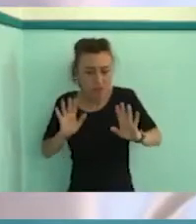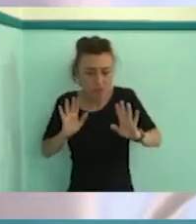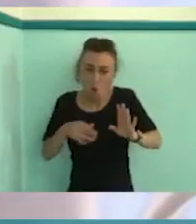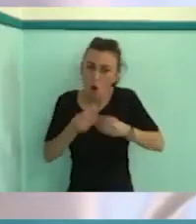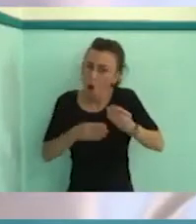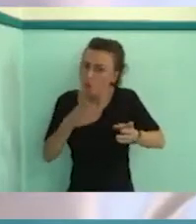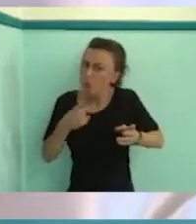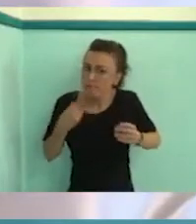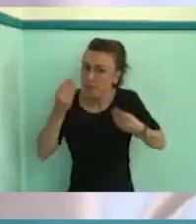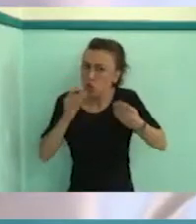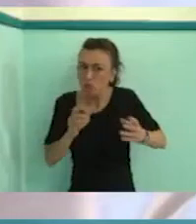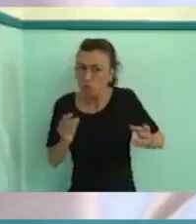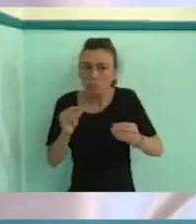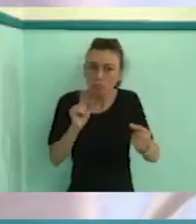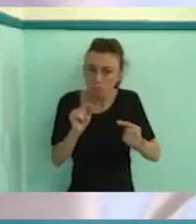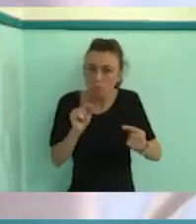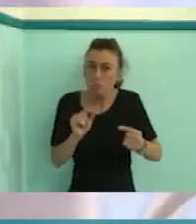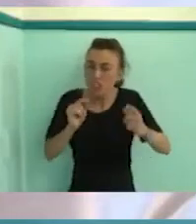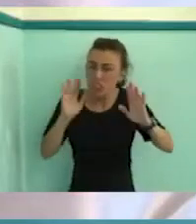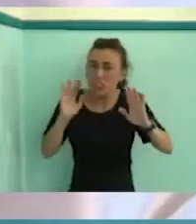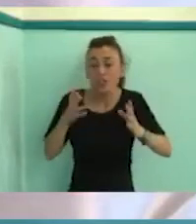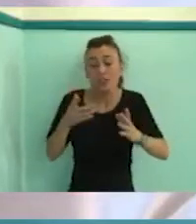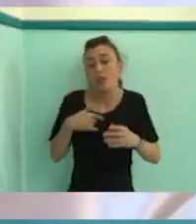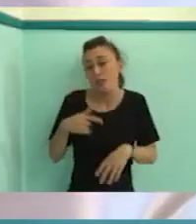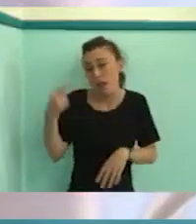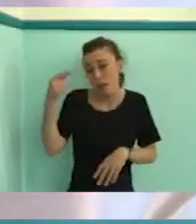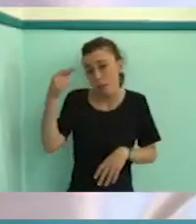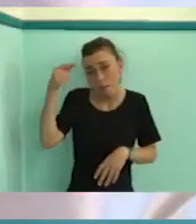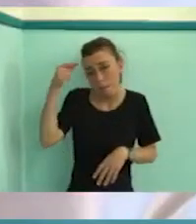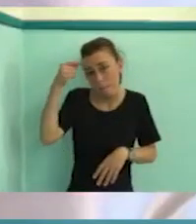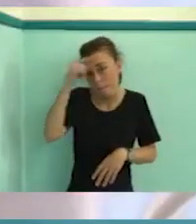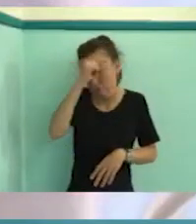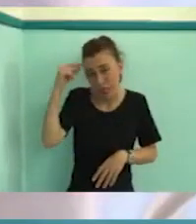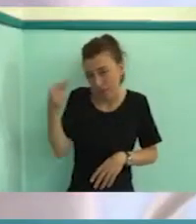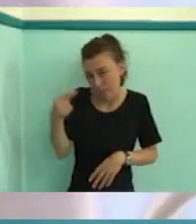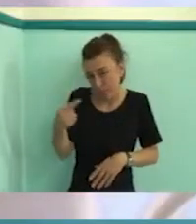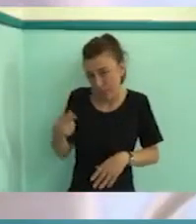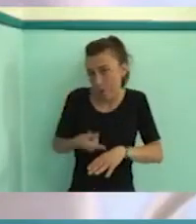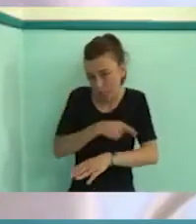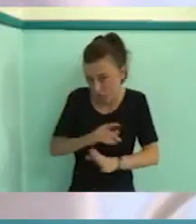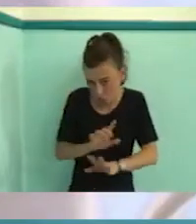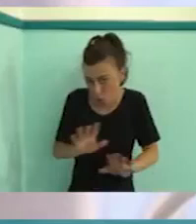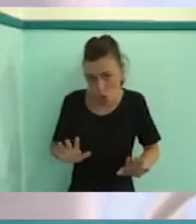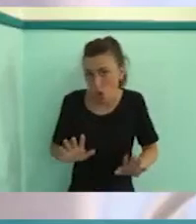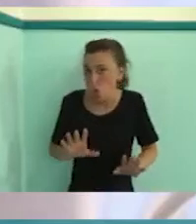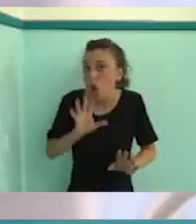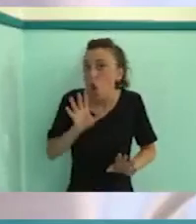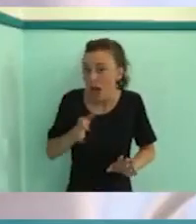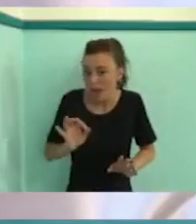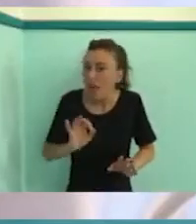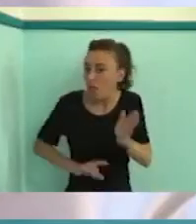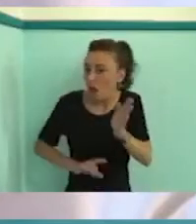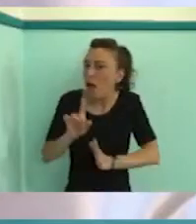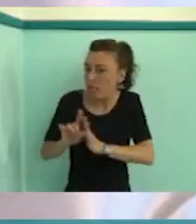eso yo creo que tampoco podemos pecar de pesimistas porque es verdad que Hay ciertos avances que vamos teniendo que ya dices Bueno va esto